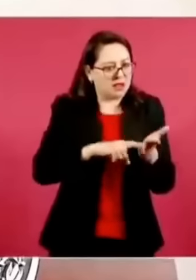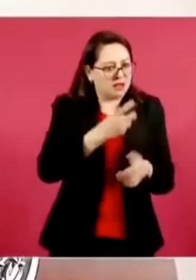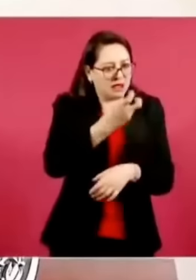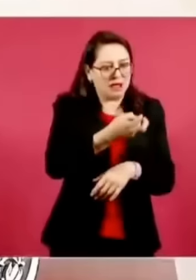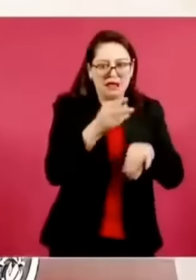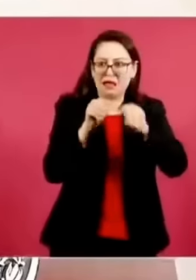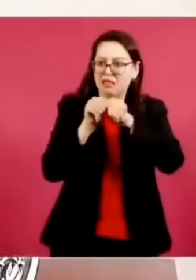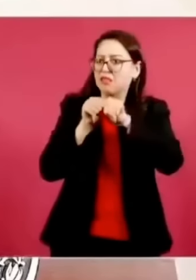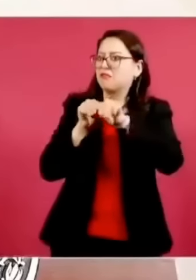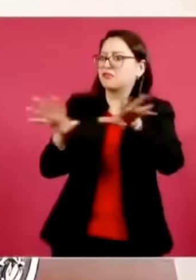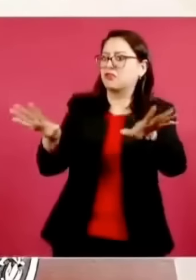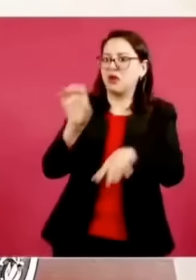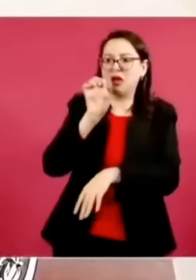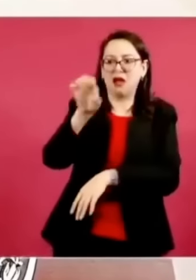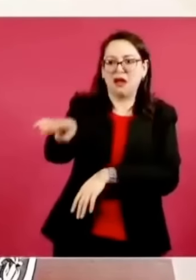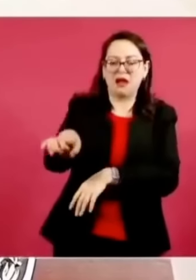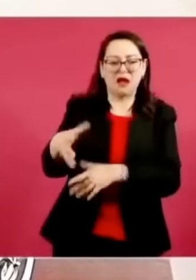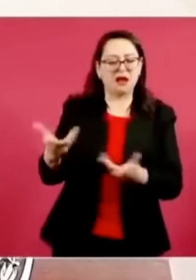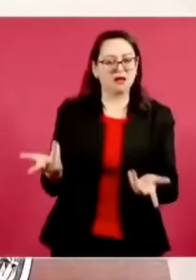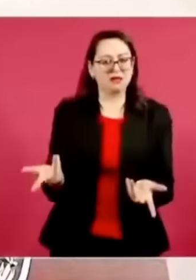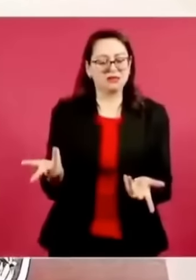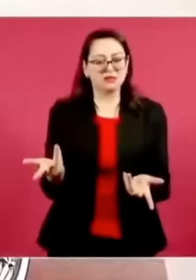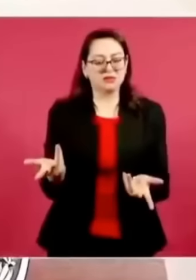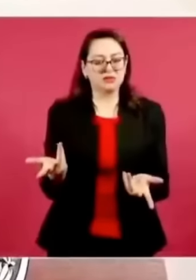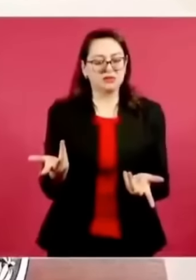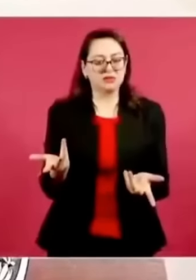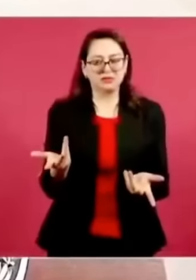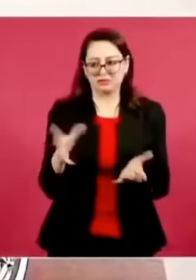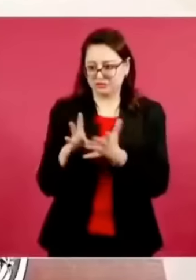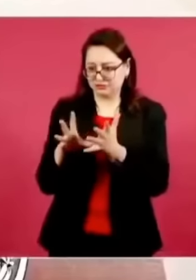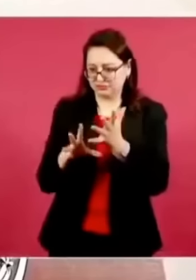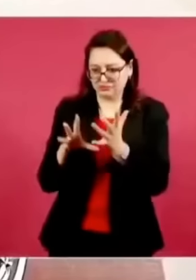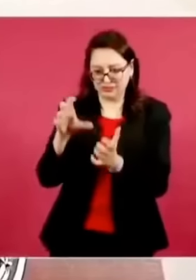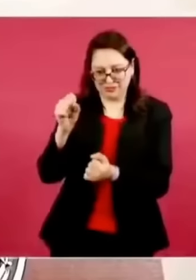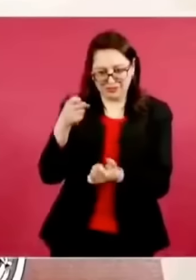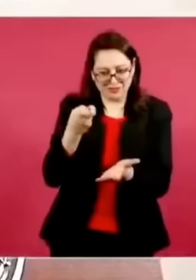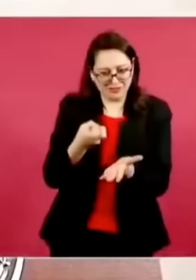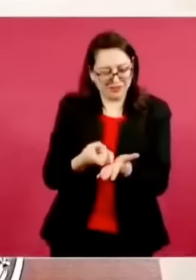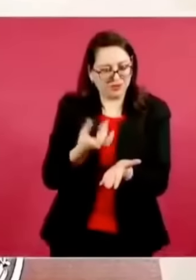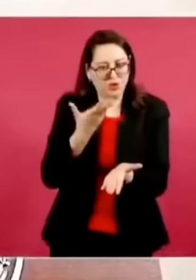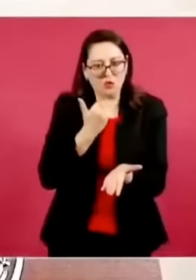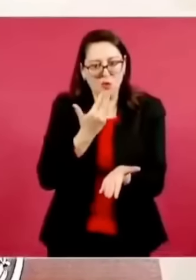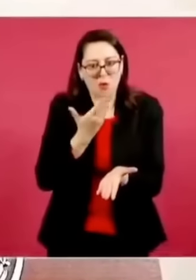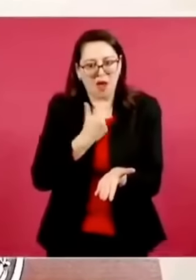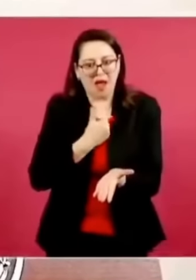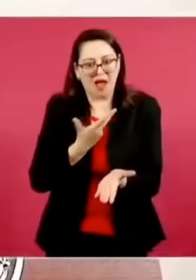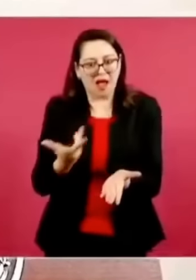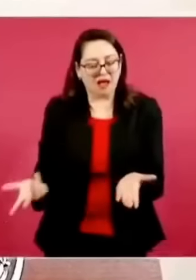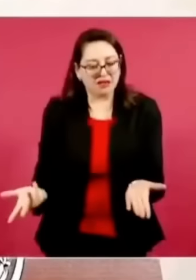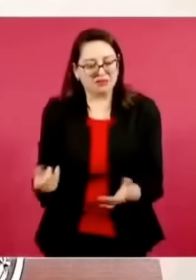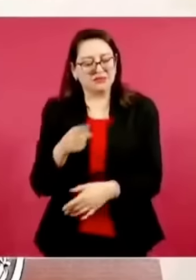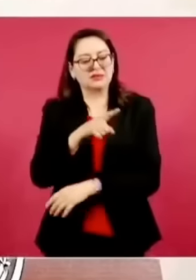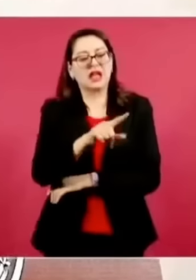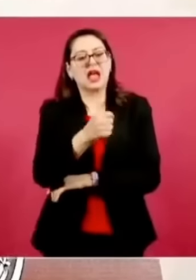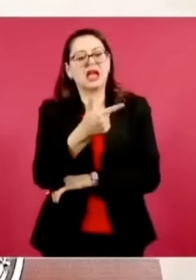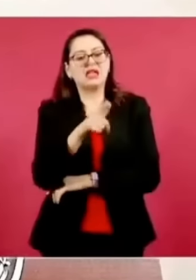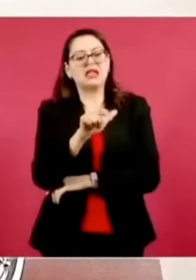entienda por qué es la actitud en contra de Aguilar Camín, contra de